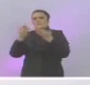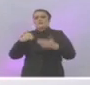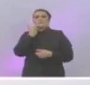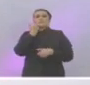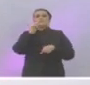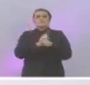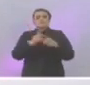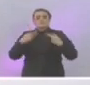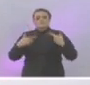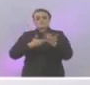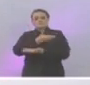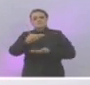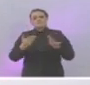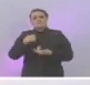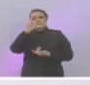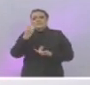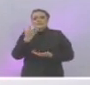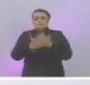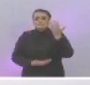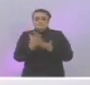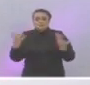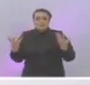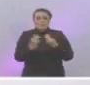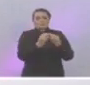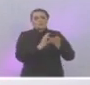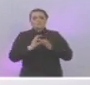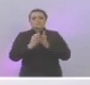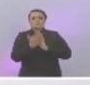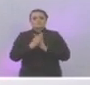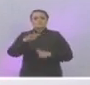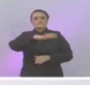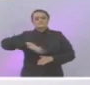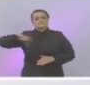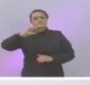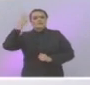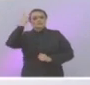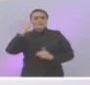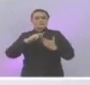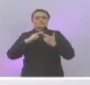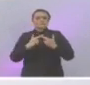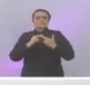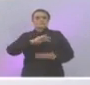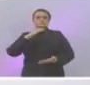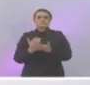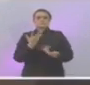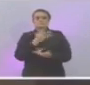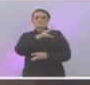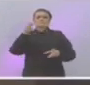de colaboración para seguir construyendo entre todos un San Luis Potosí próspero e